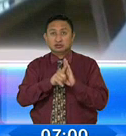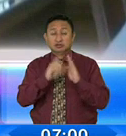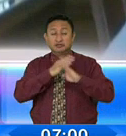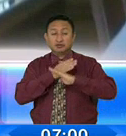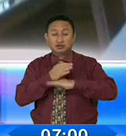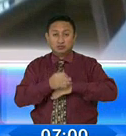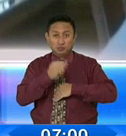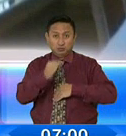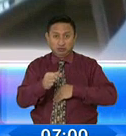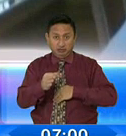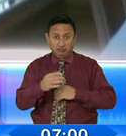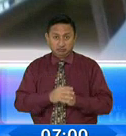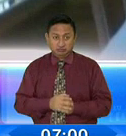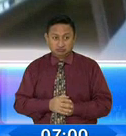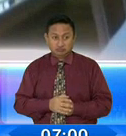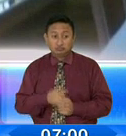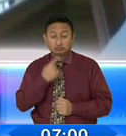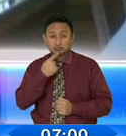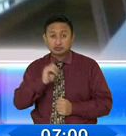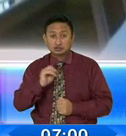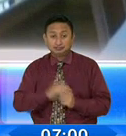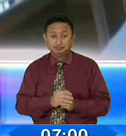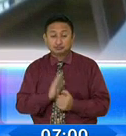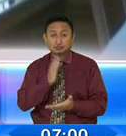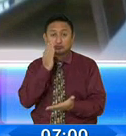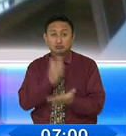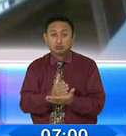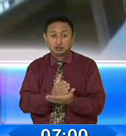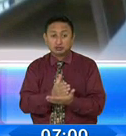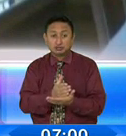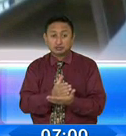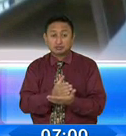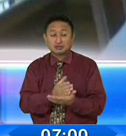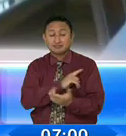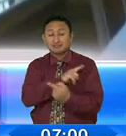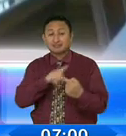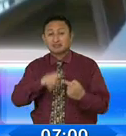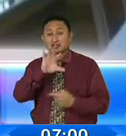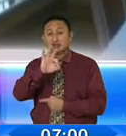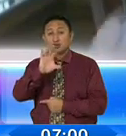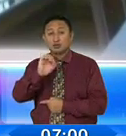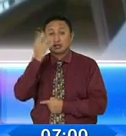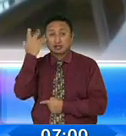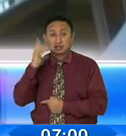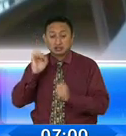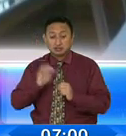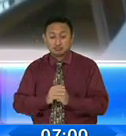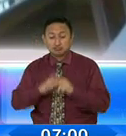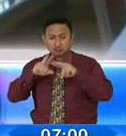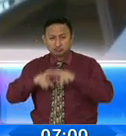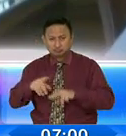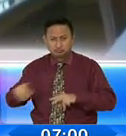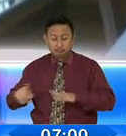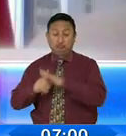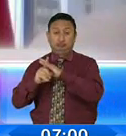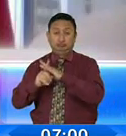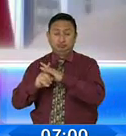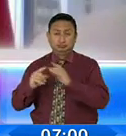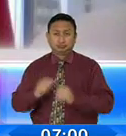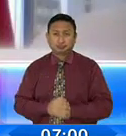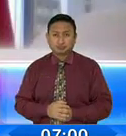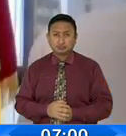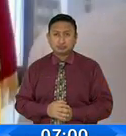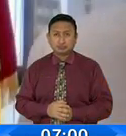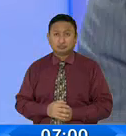Pueblo, que es una suspensión de hasta por 90 días por haberse verificado una situación de fuerza mayor. Quienes no quieren